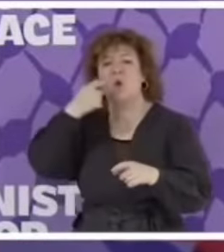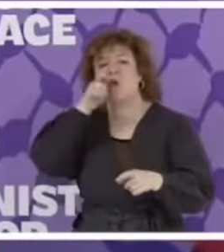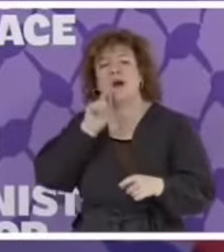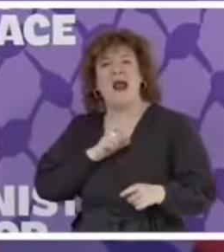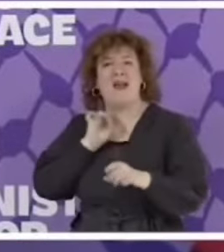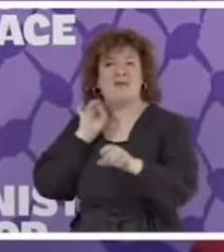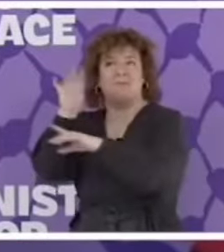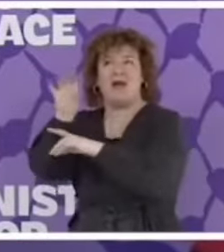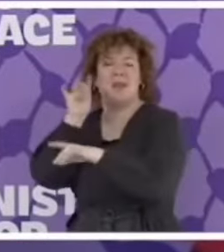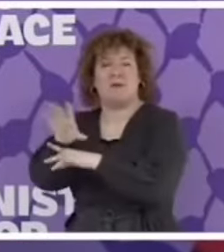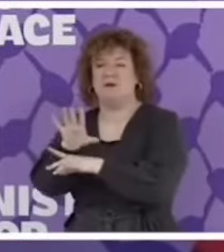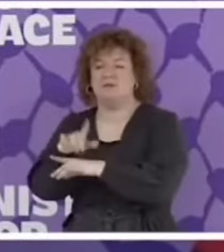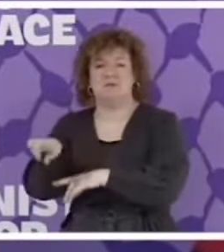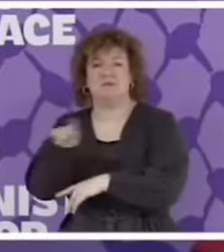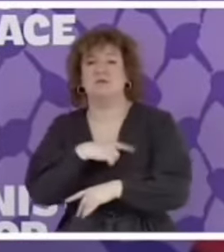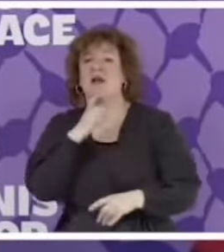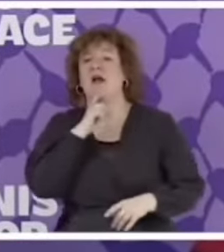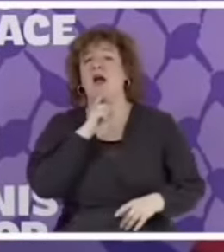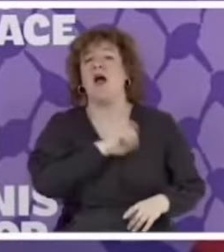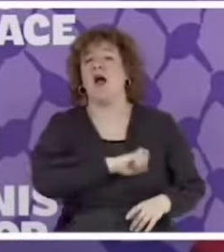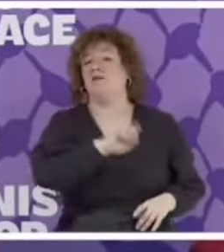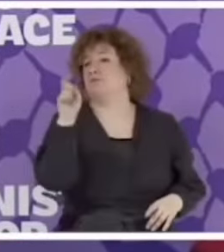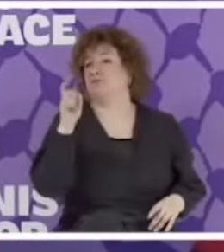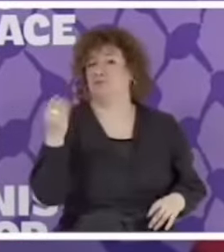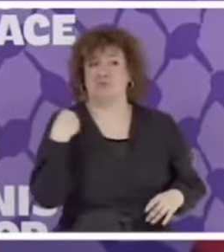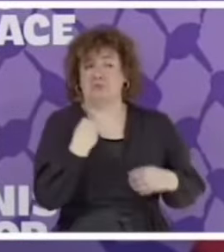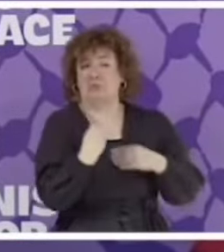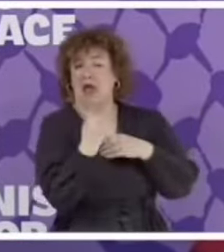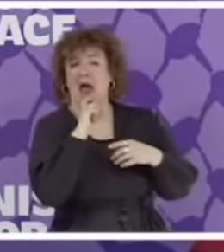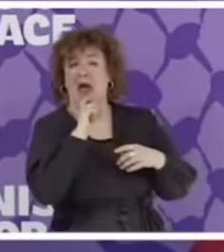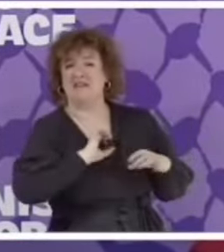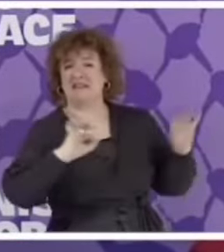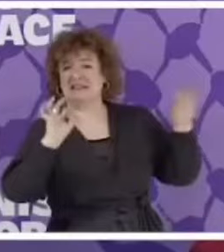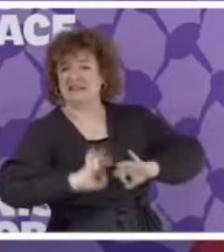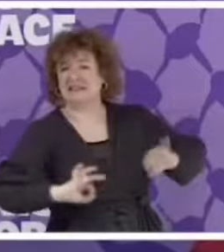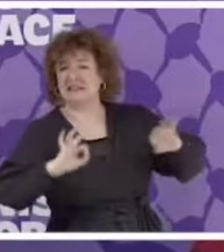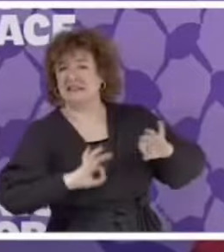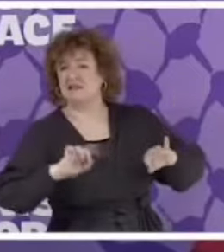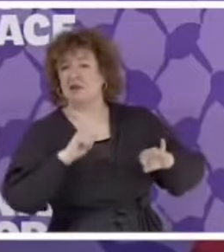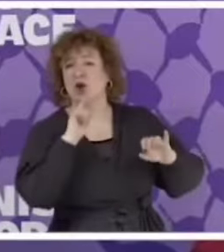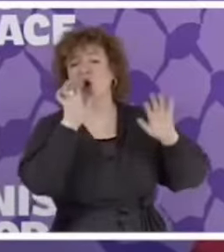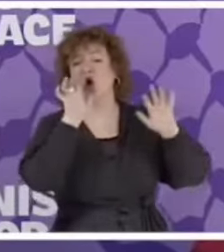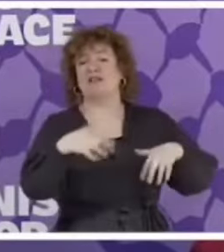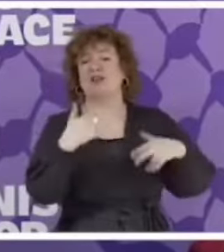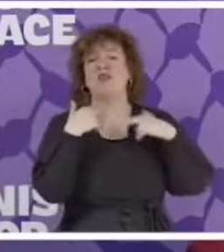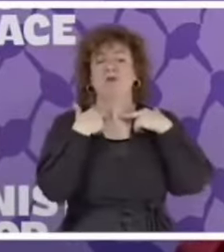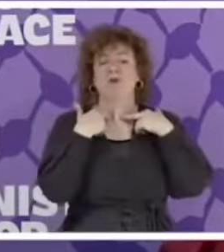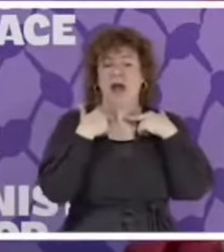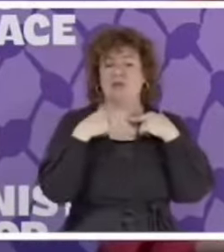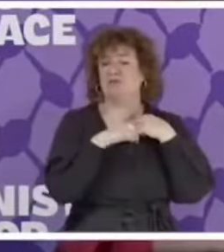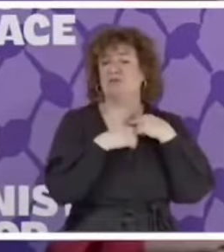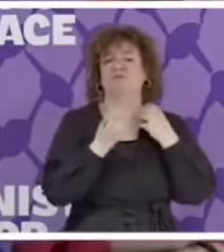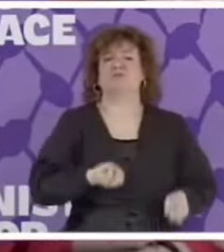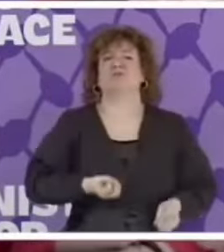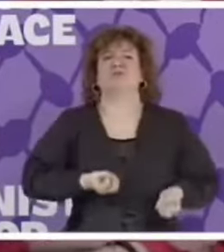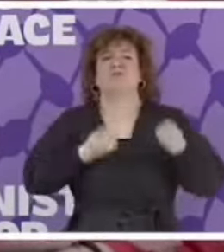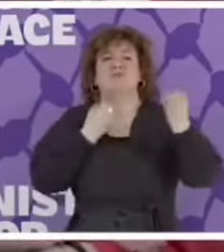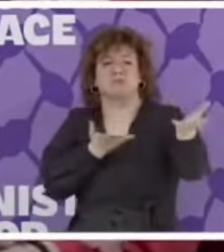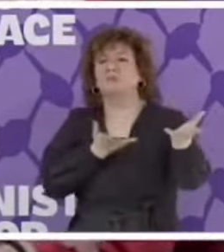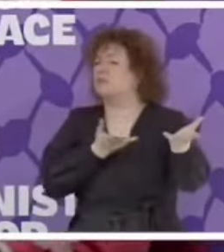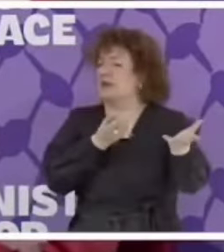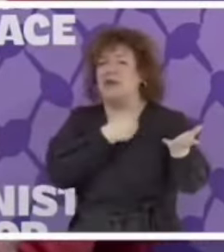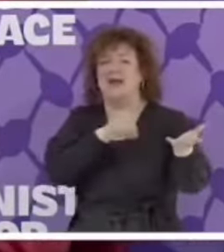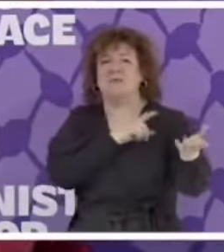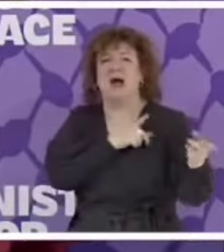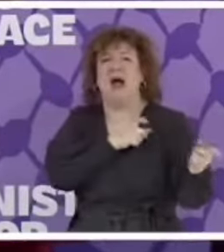Ucrania, anunció, sin contárnoslo previamente, además, en el Congreso de los Diputados y de las Diputadas, que